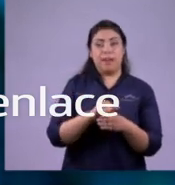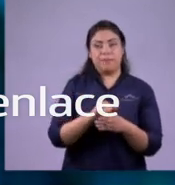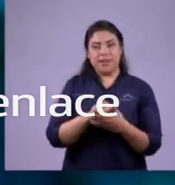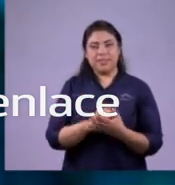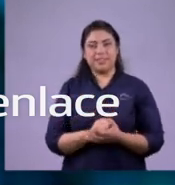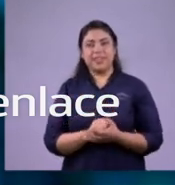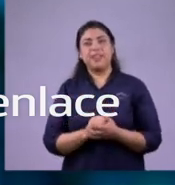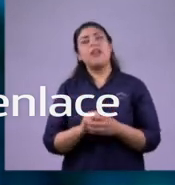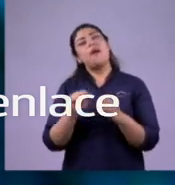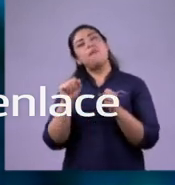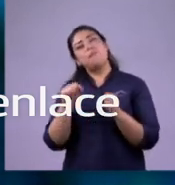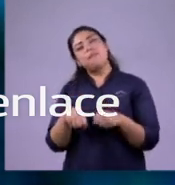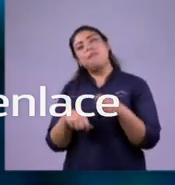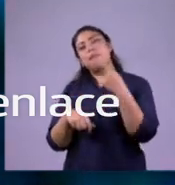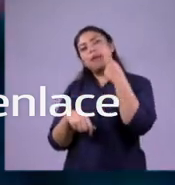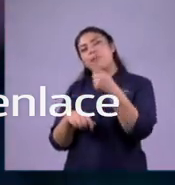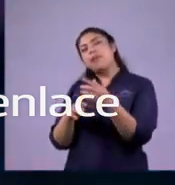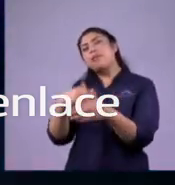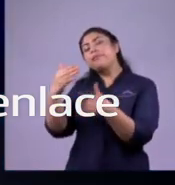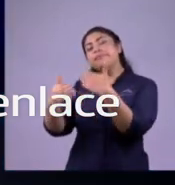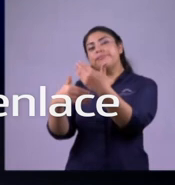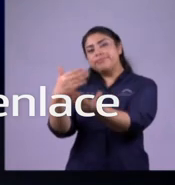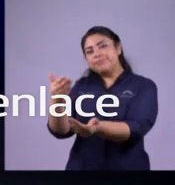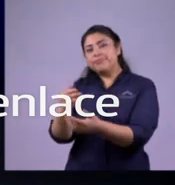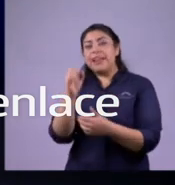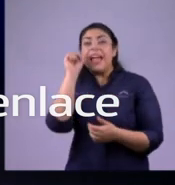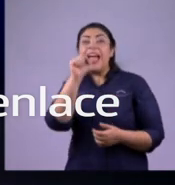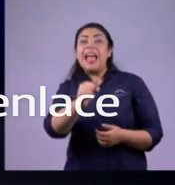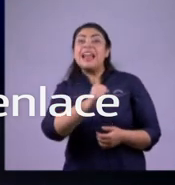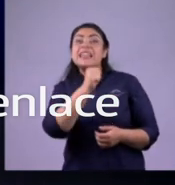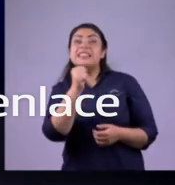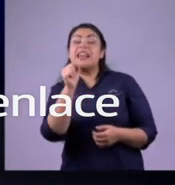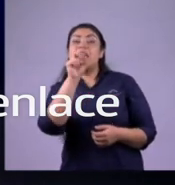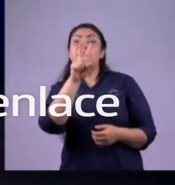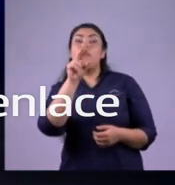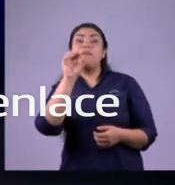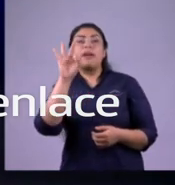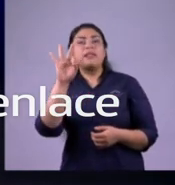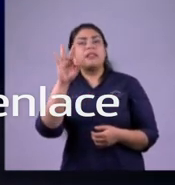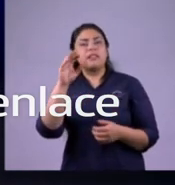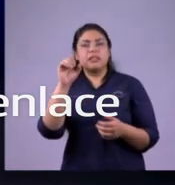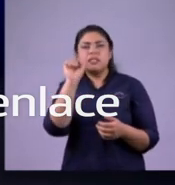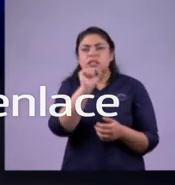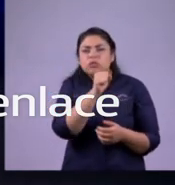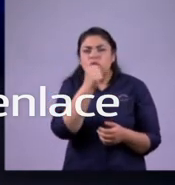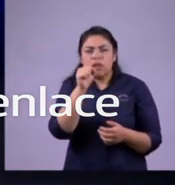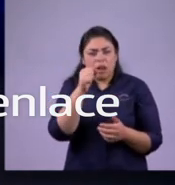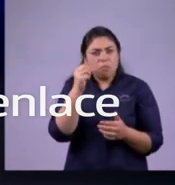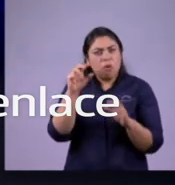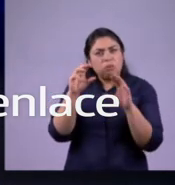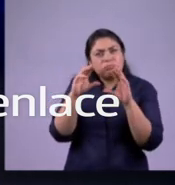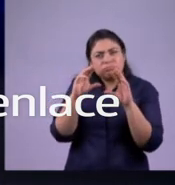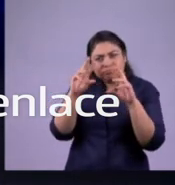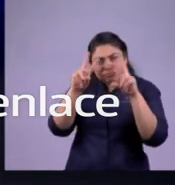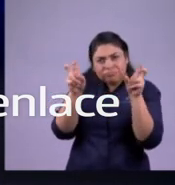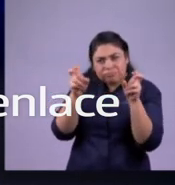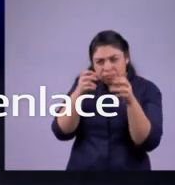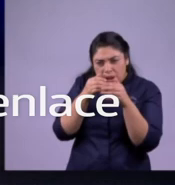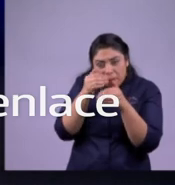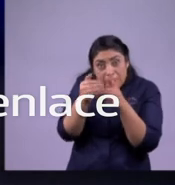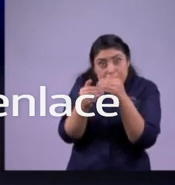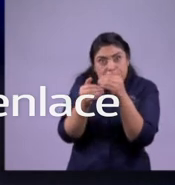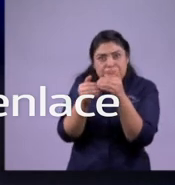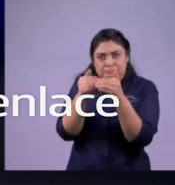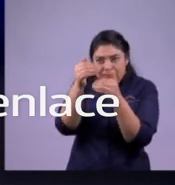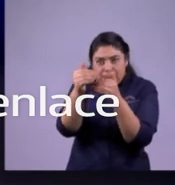para poder introducir a lo que viene el salmo 23 es un salmo progresivo si cumples con